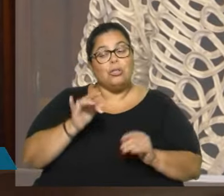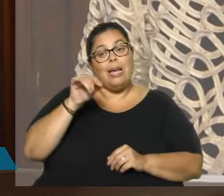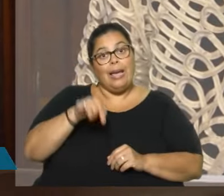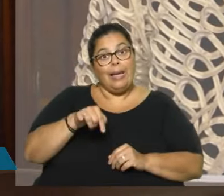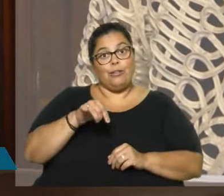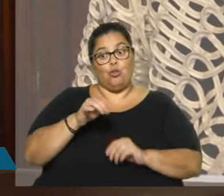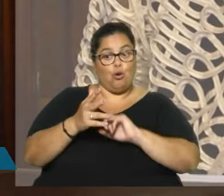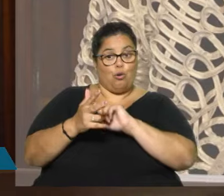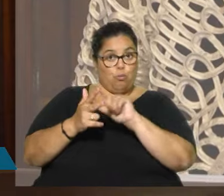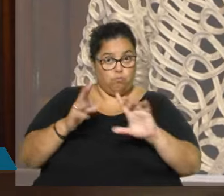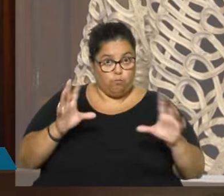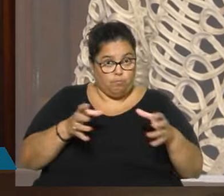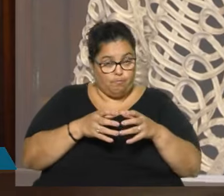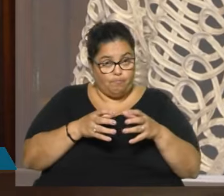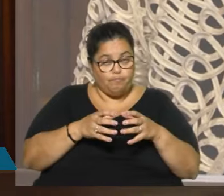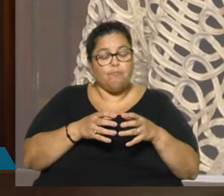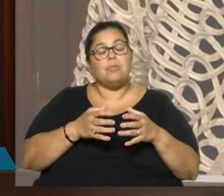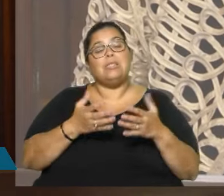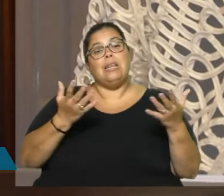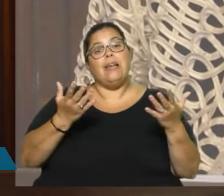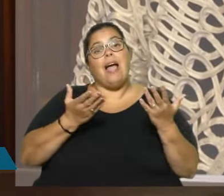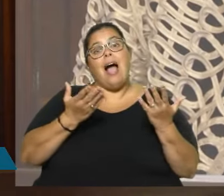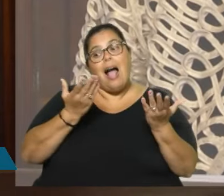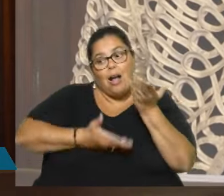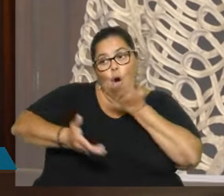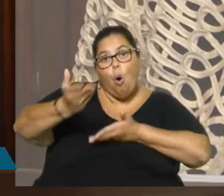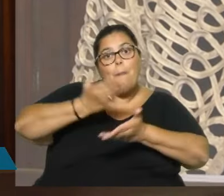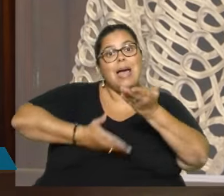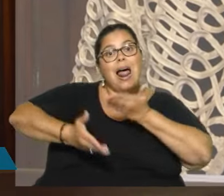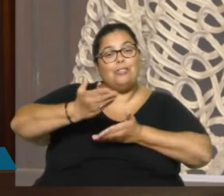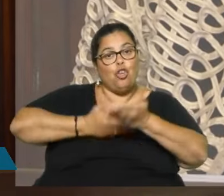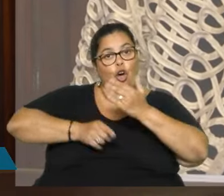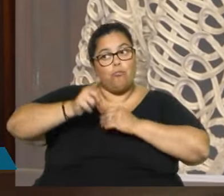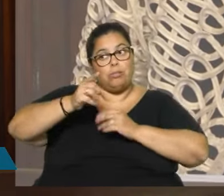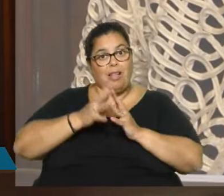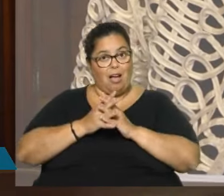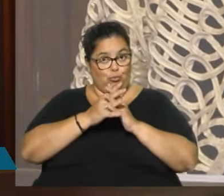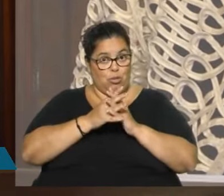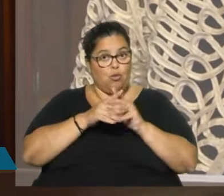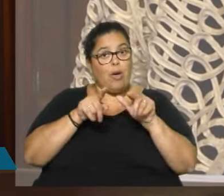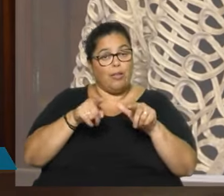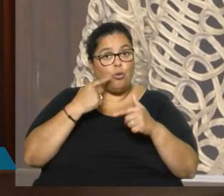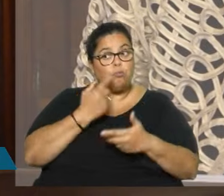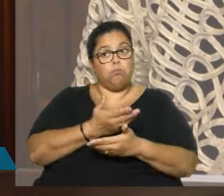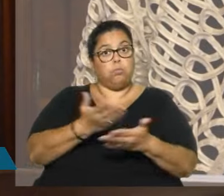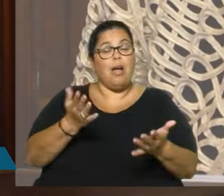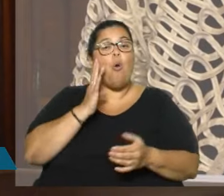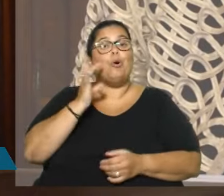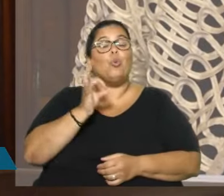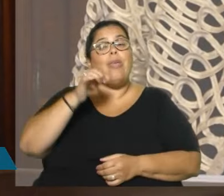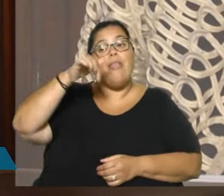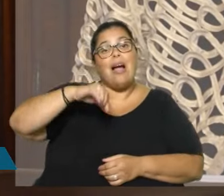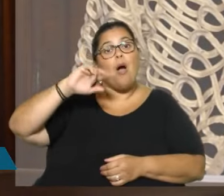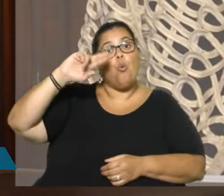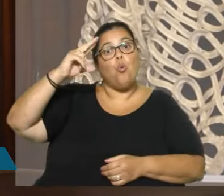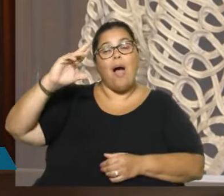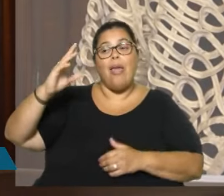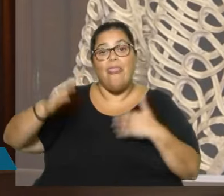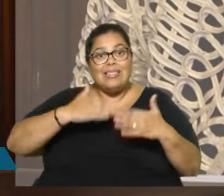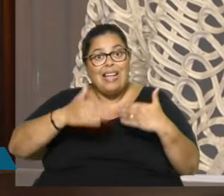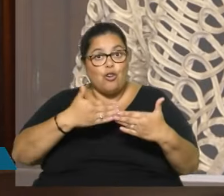en este caso con el mou se abren caminos de cooperación que que van a significar oportunidades de desarrollar nuestras capacidades locales y abrir